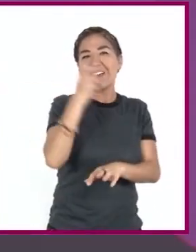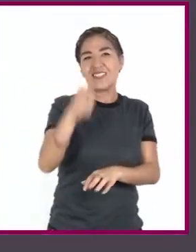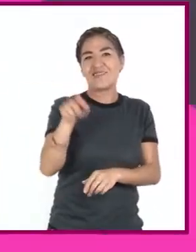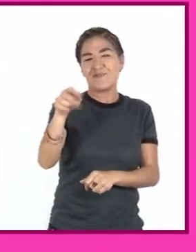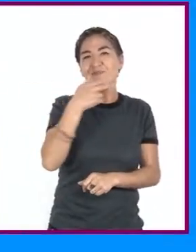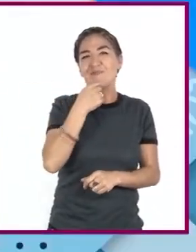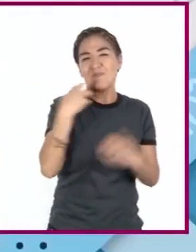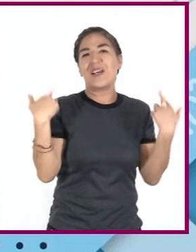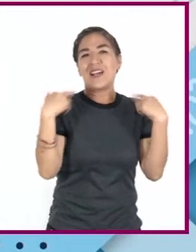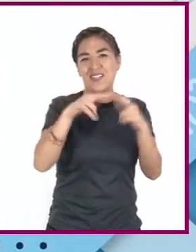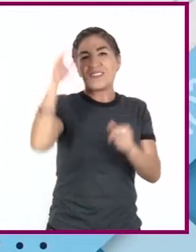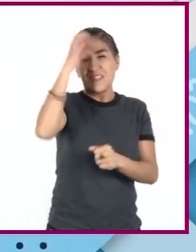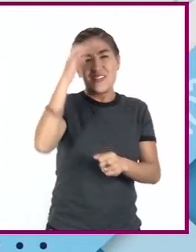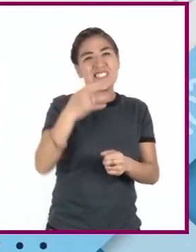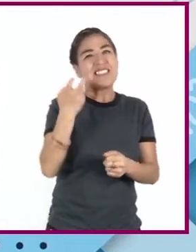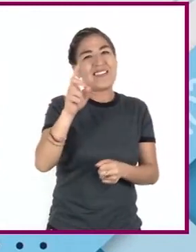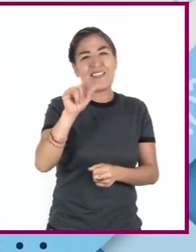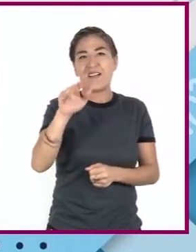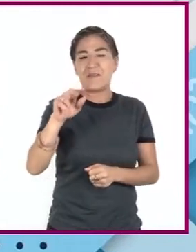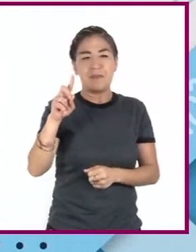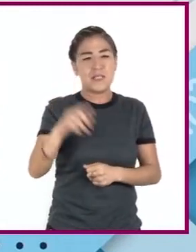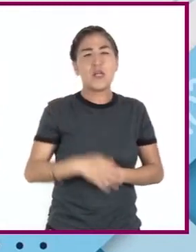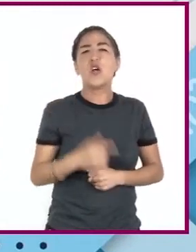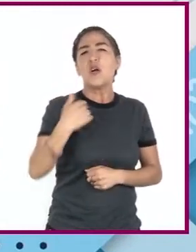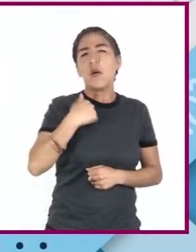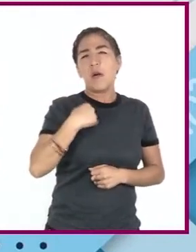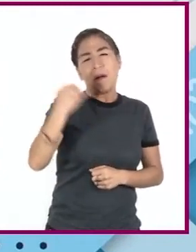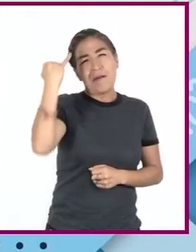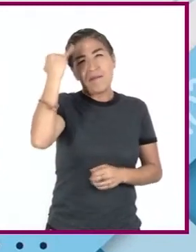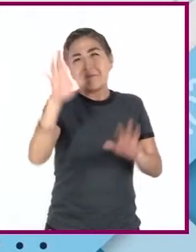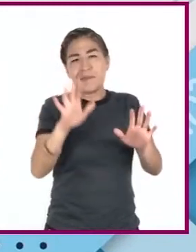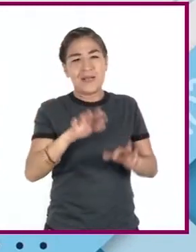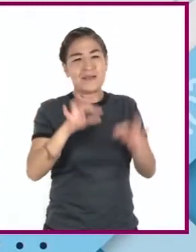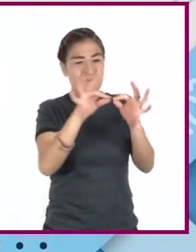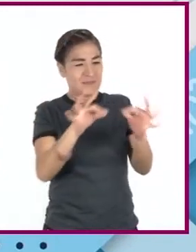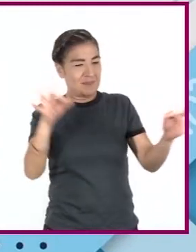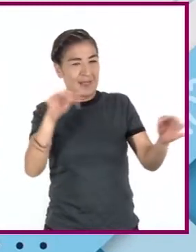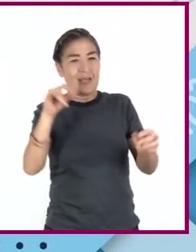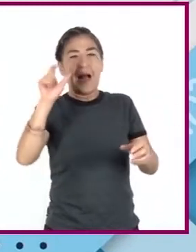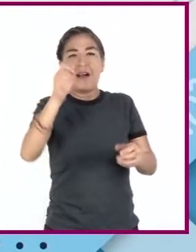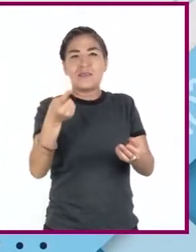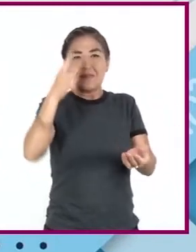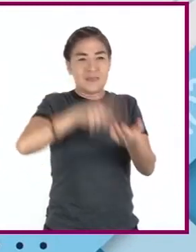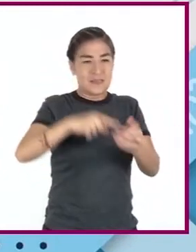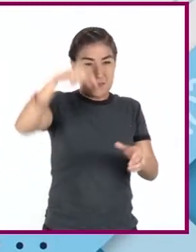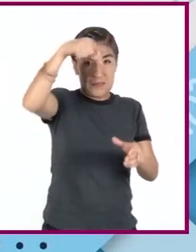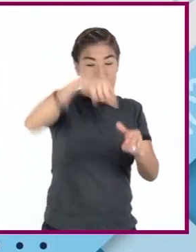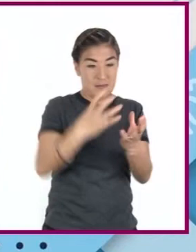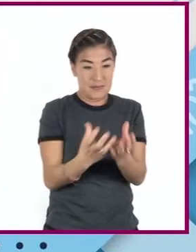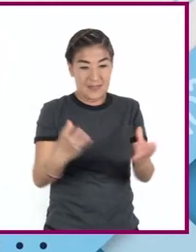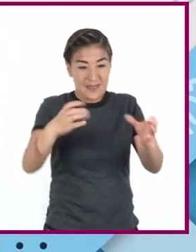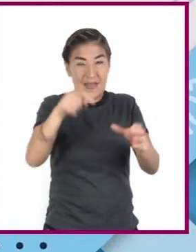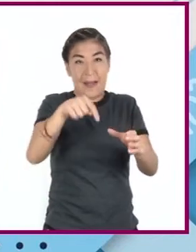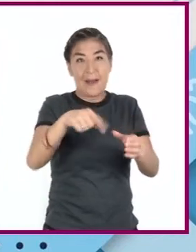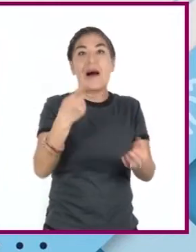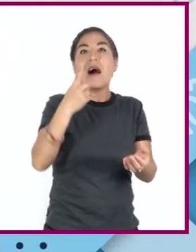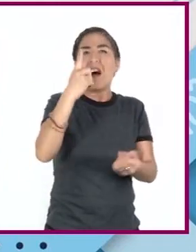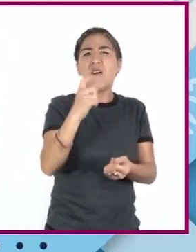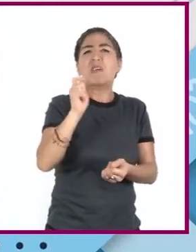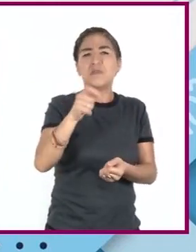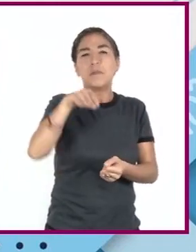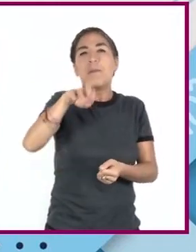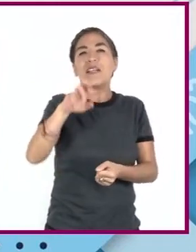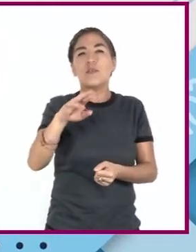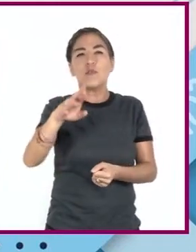siempre. Se me ocurrió colocar una barra imantada en un recipiente con mercurio. Conecté dos